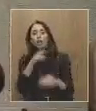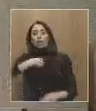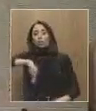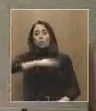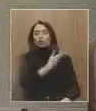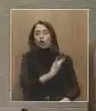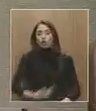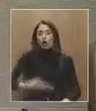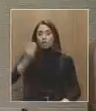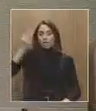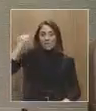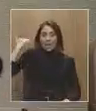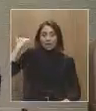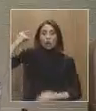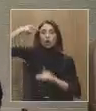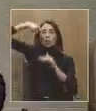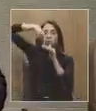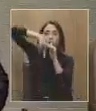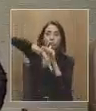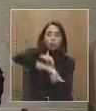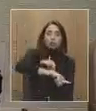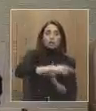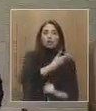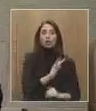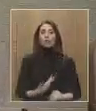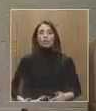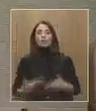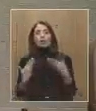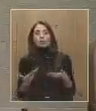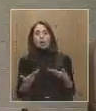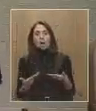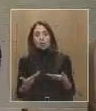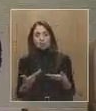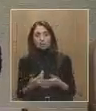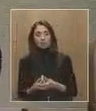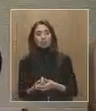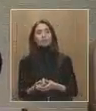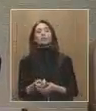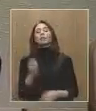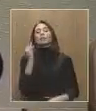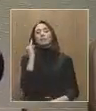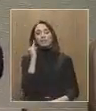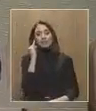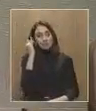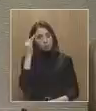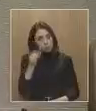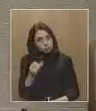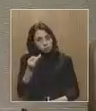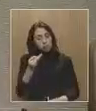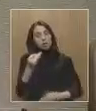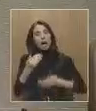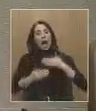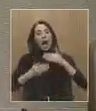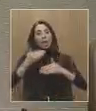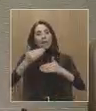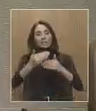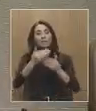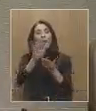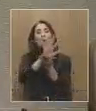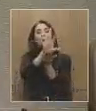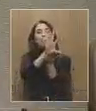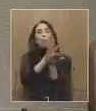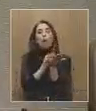nuestros gobiernos y que ha sido profundizada por el gobierno actual. Si efectivamente avanzamos a un modelo